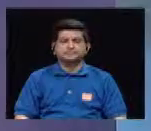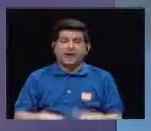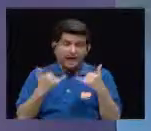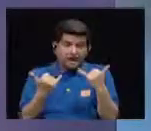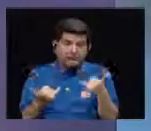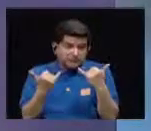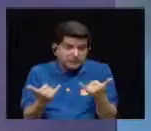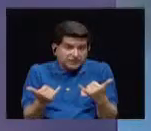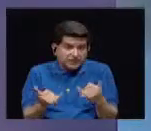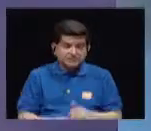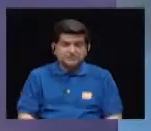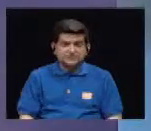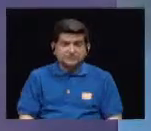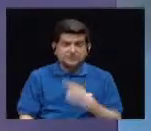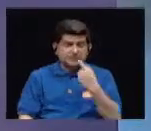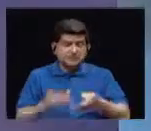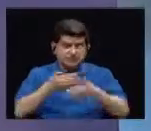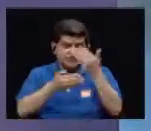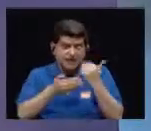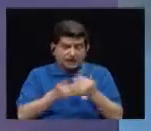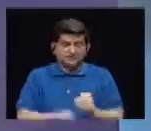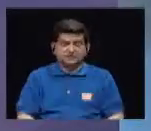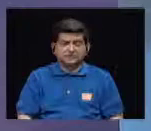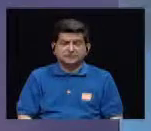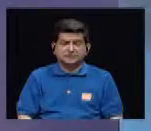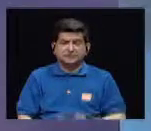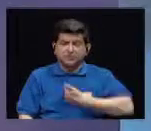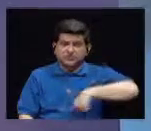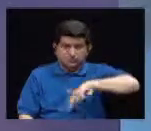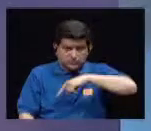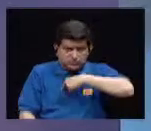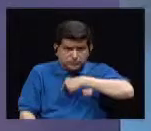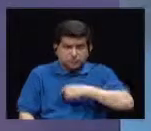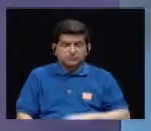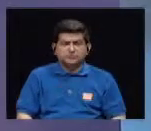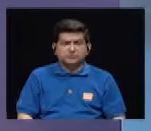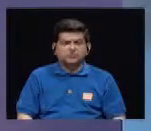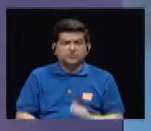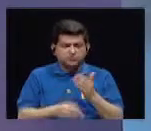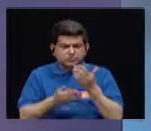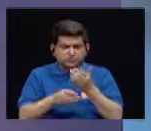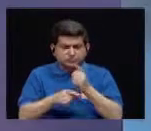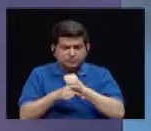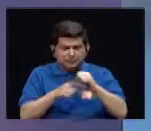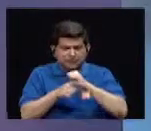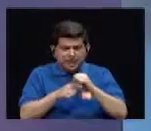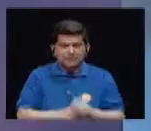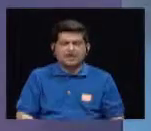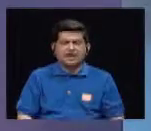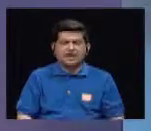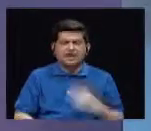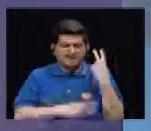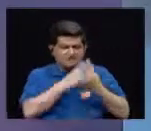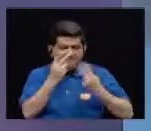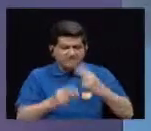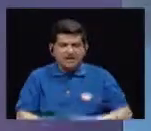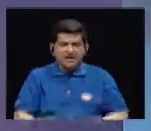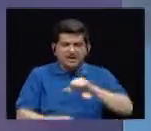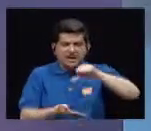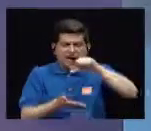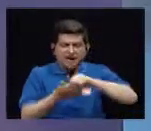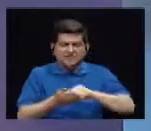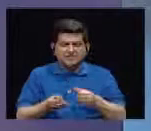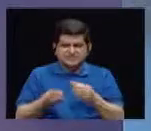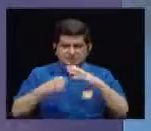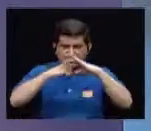Bueno, actualmente, como les comentaba, detrás de cámara estamos ensayando El viaje al centro de la Tierra, de